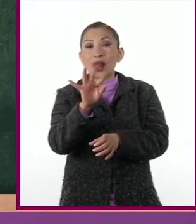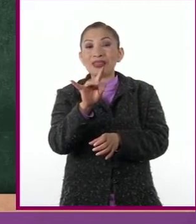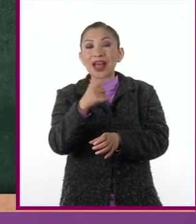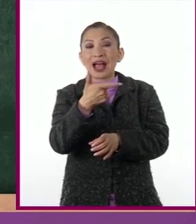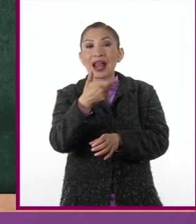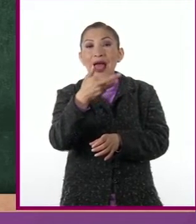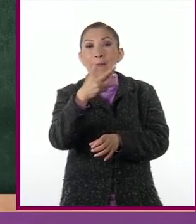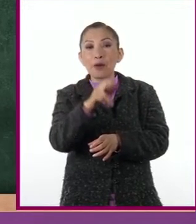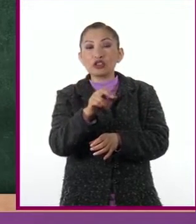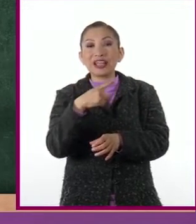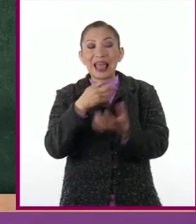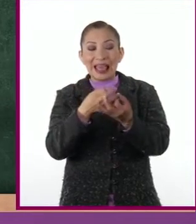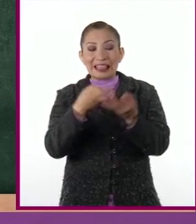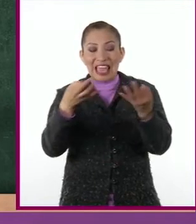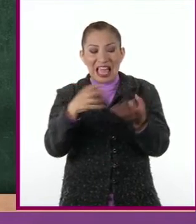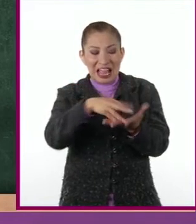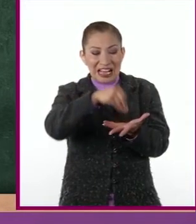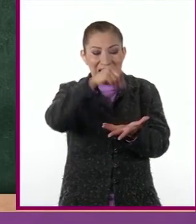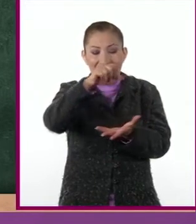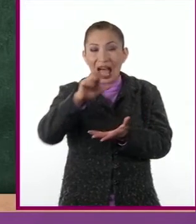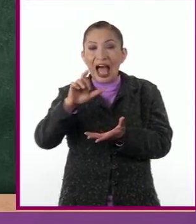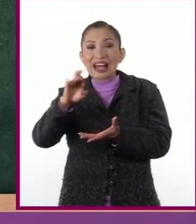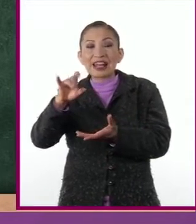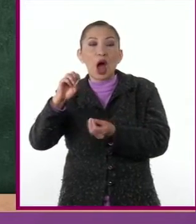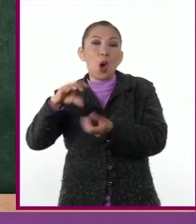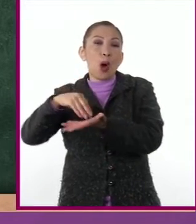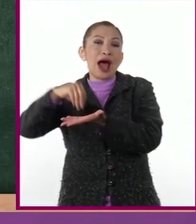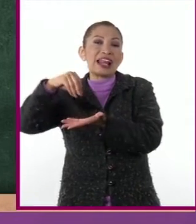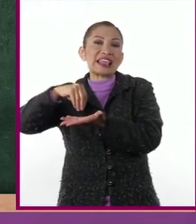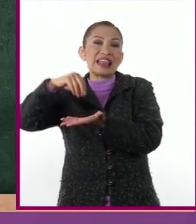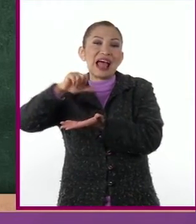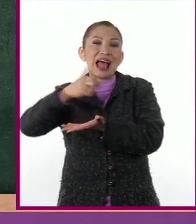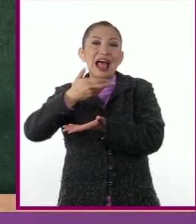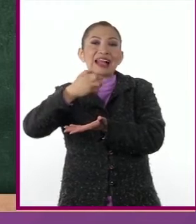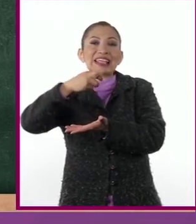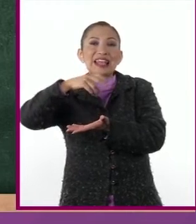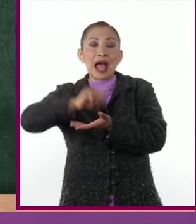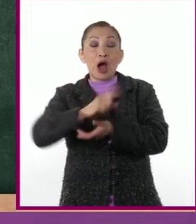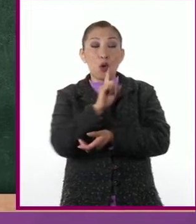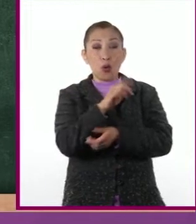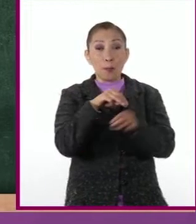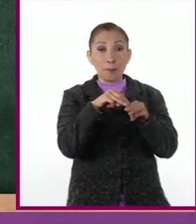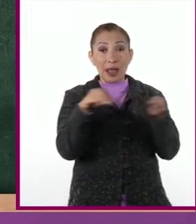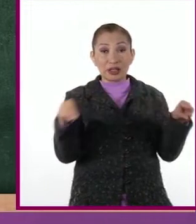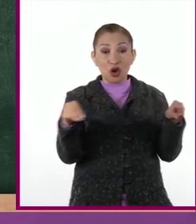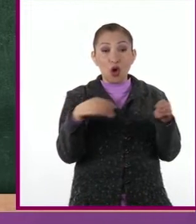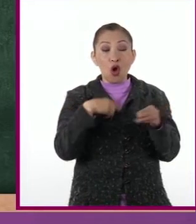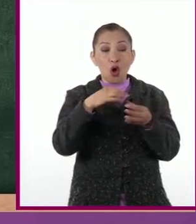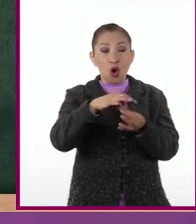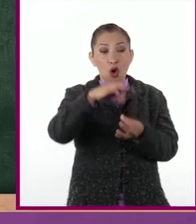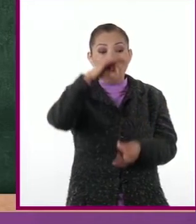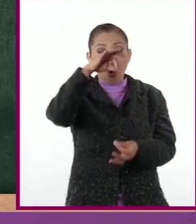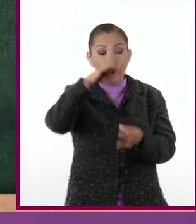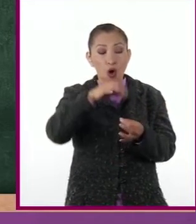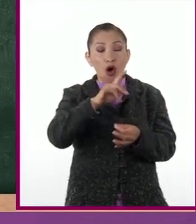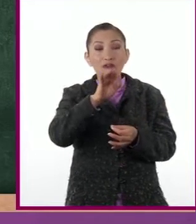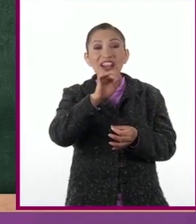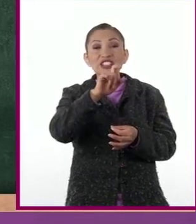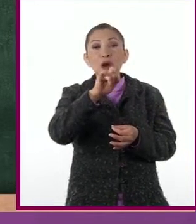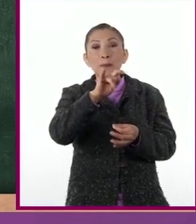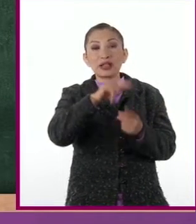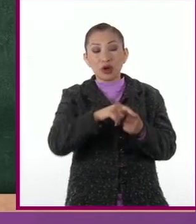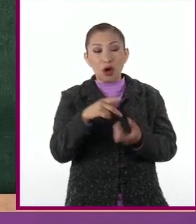740 gramos de tierra, arena o harina, 1 metro o flexómetro,